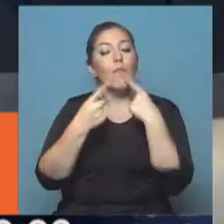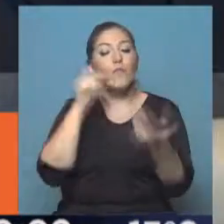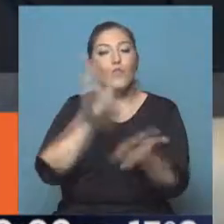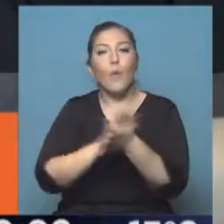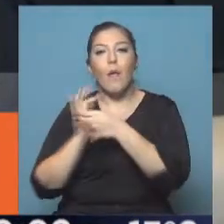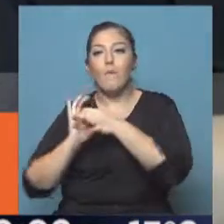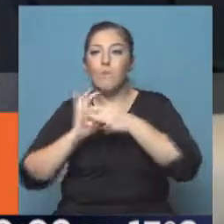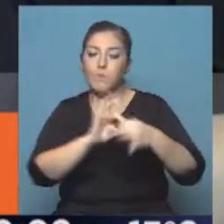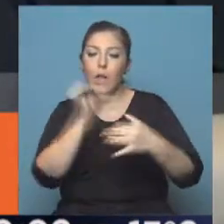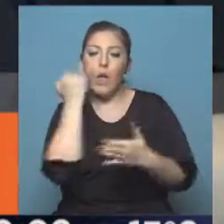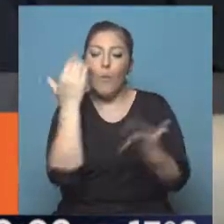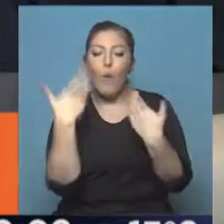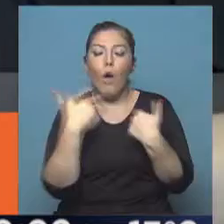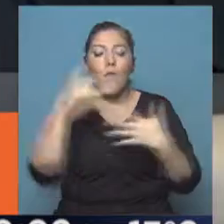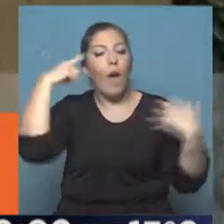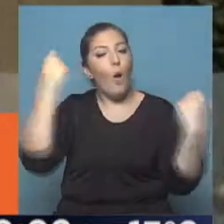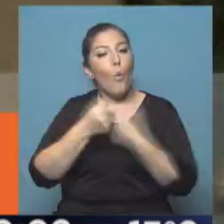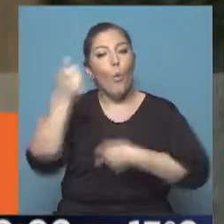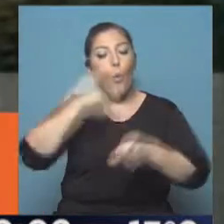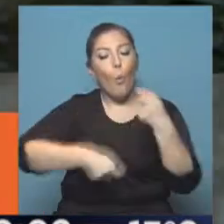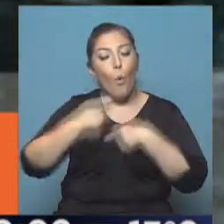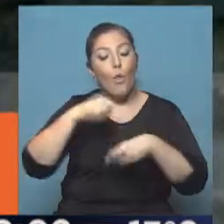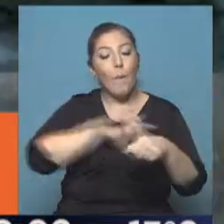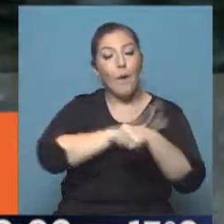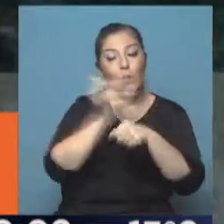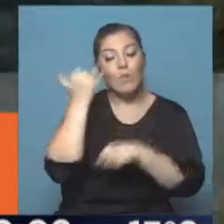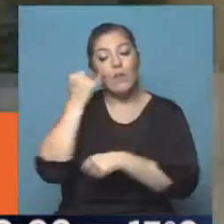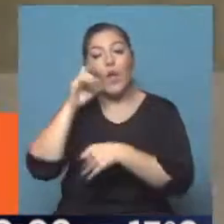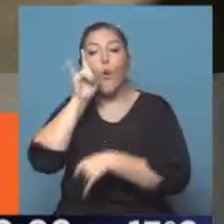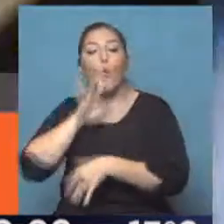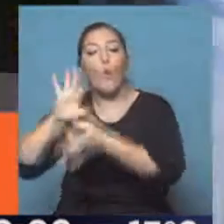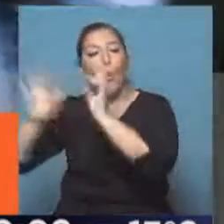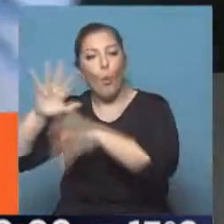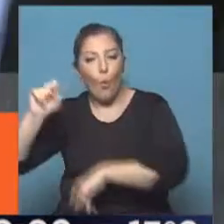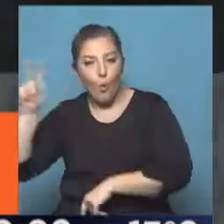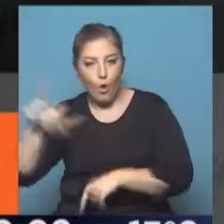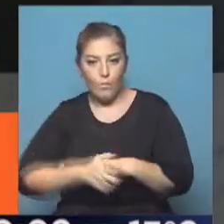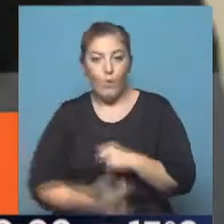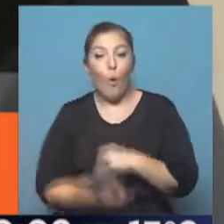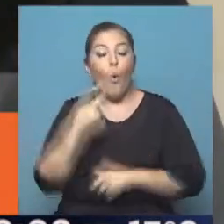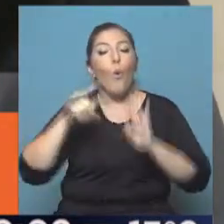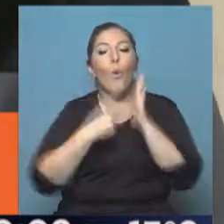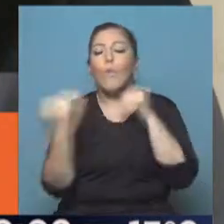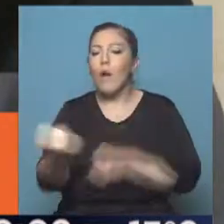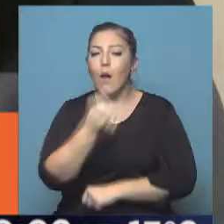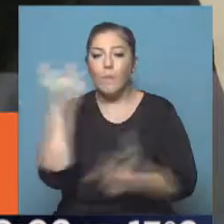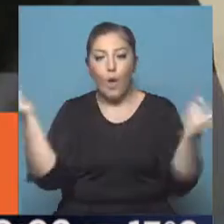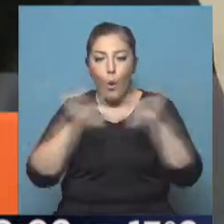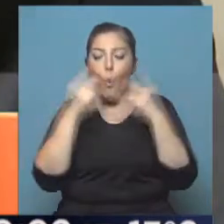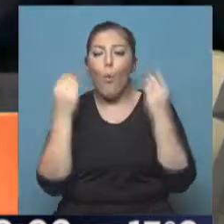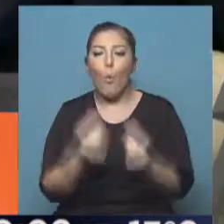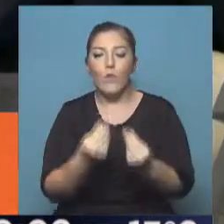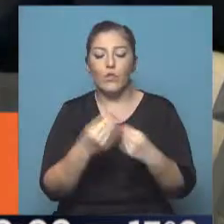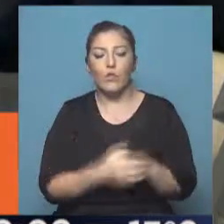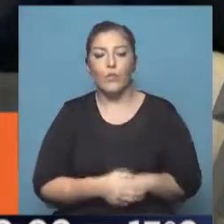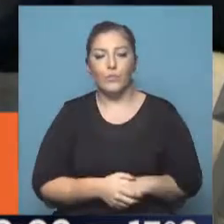vínculo bilateral y la posibilidad de un acuerdo comercial entre el mercosur y la unión europea uno de los puntos importantes del encuentro se